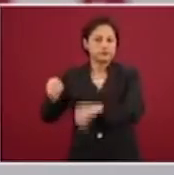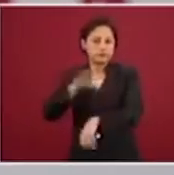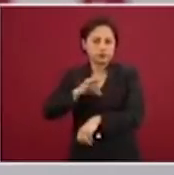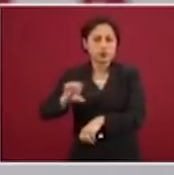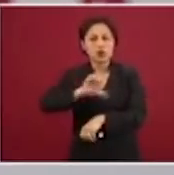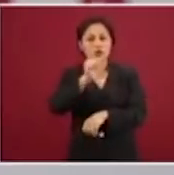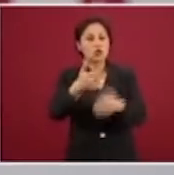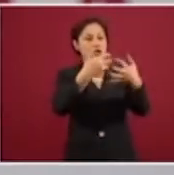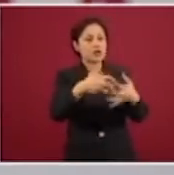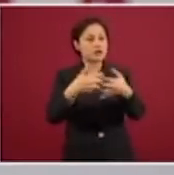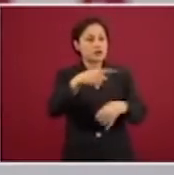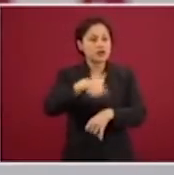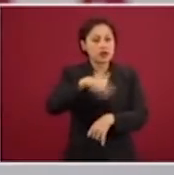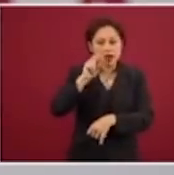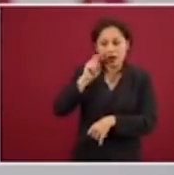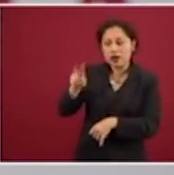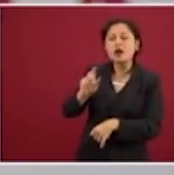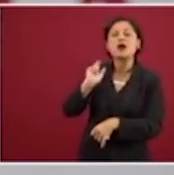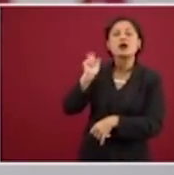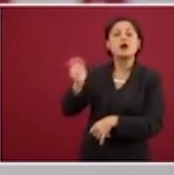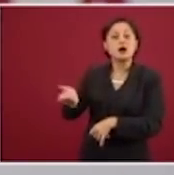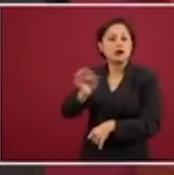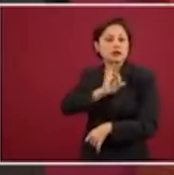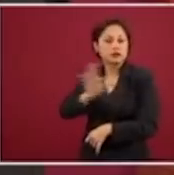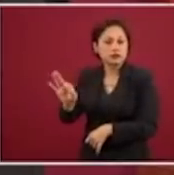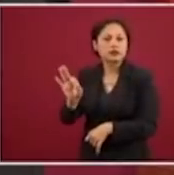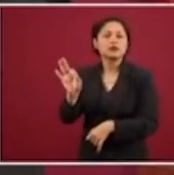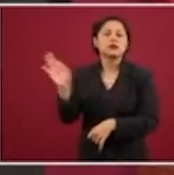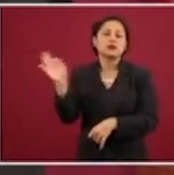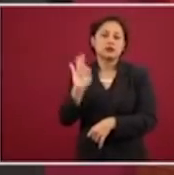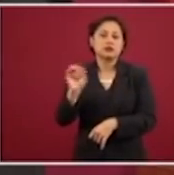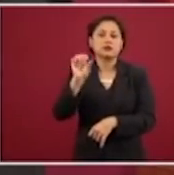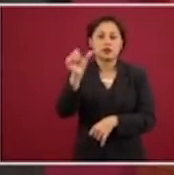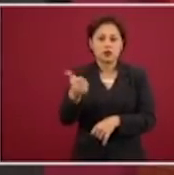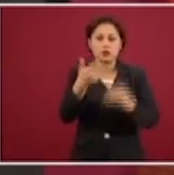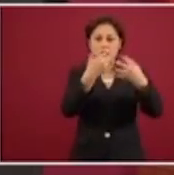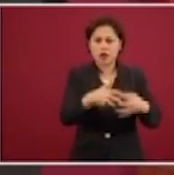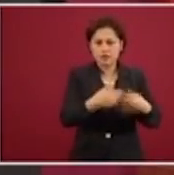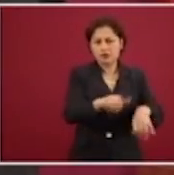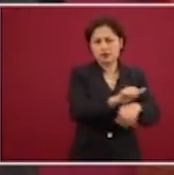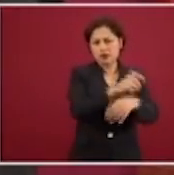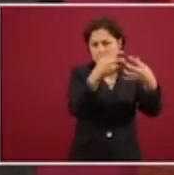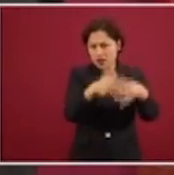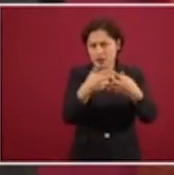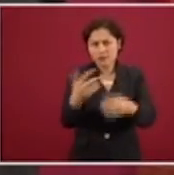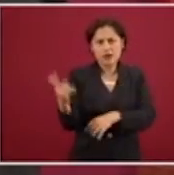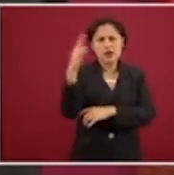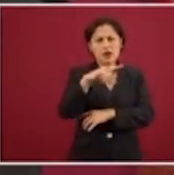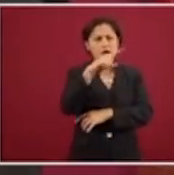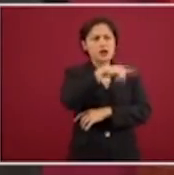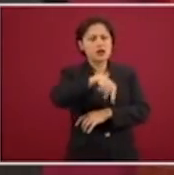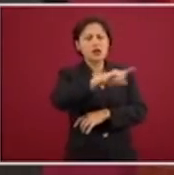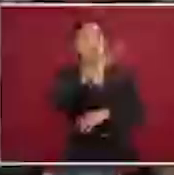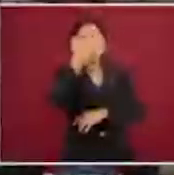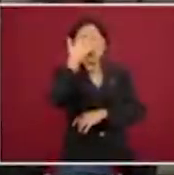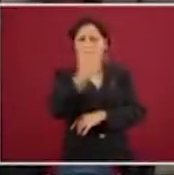la industria automotriz y otras, que aeronáutica también, son otros de los que tienen estándares industriales muy